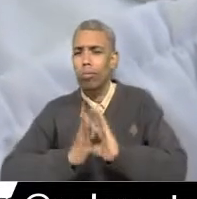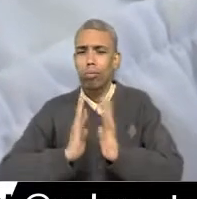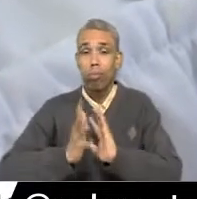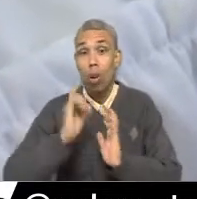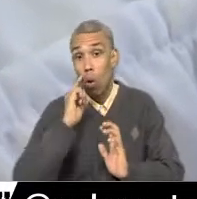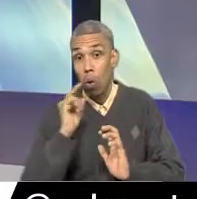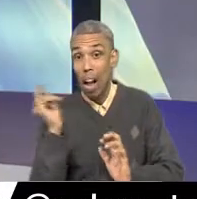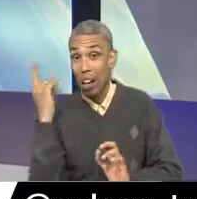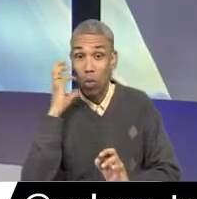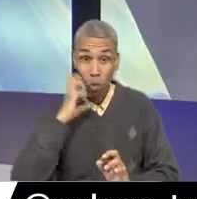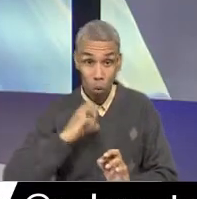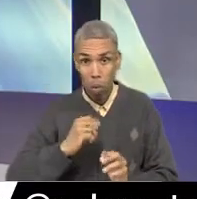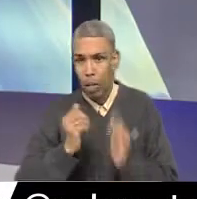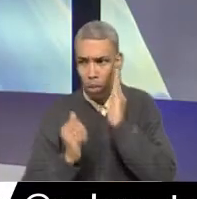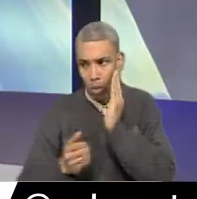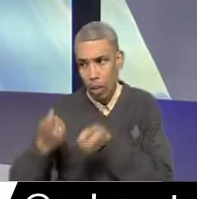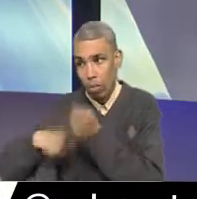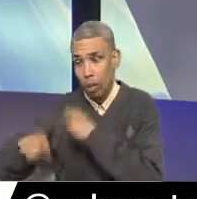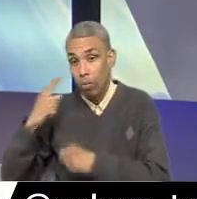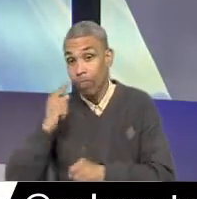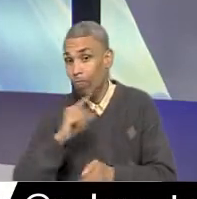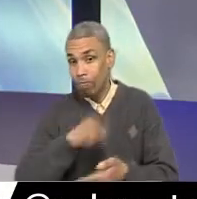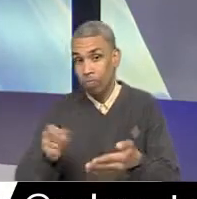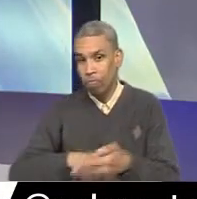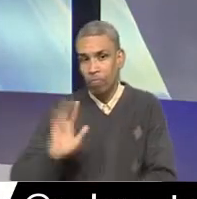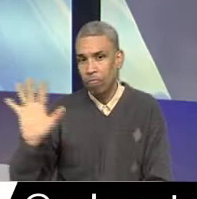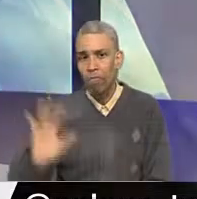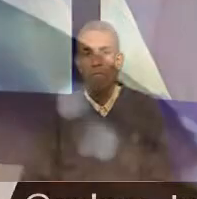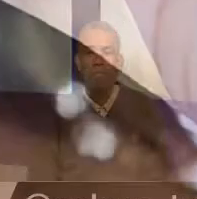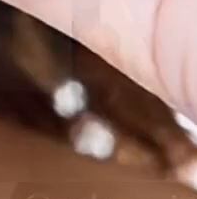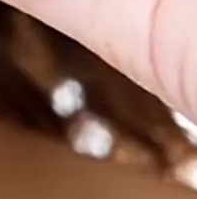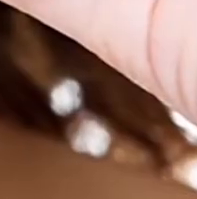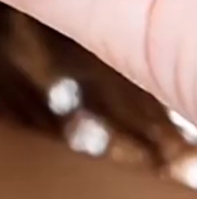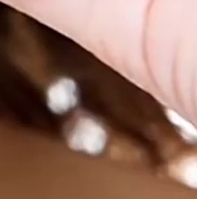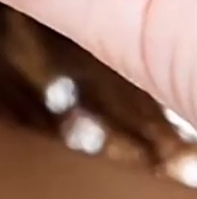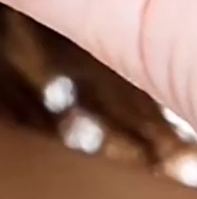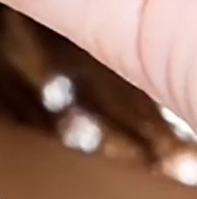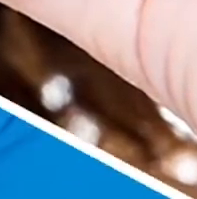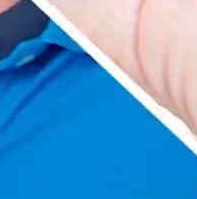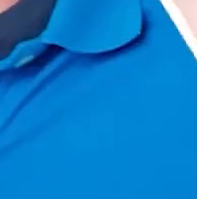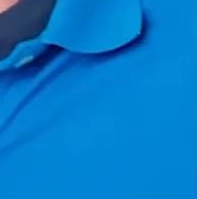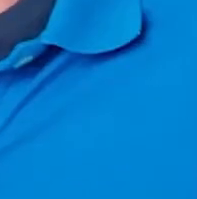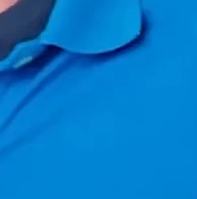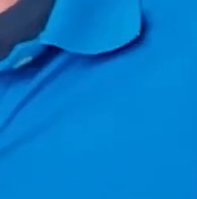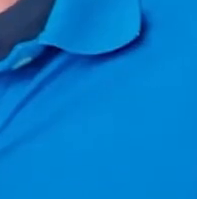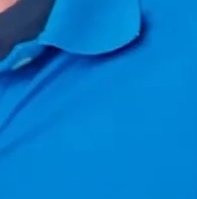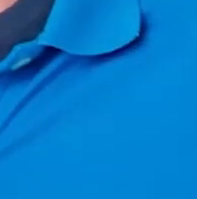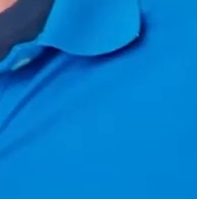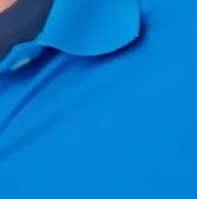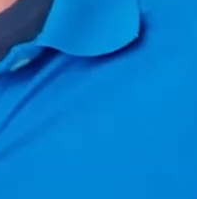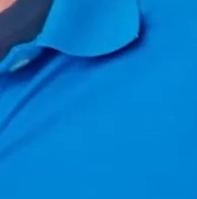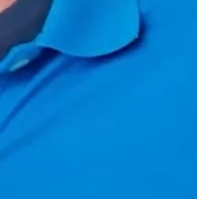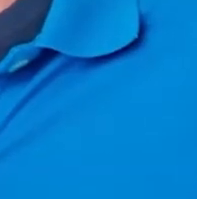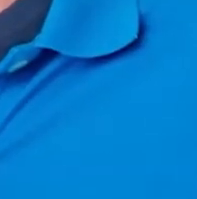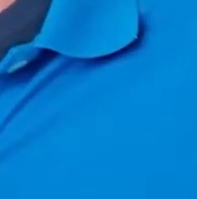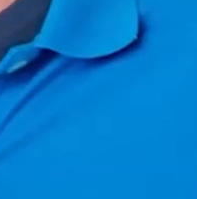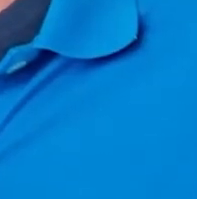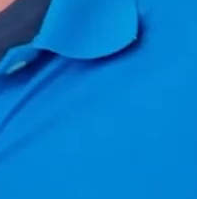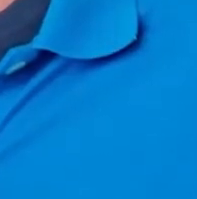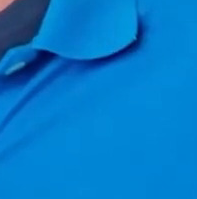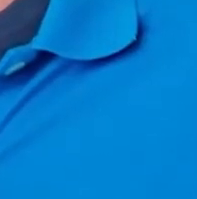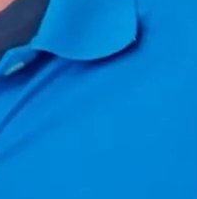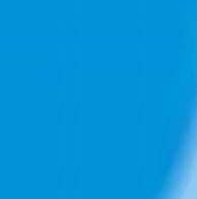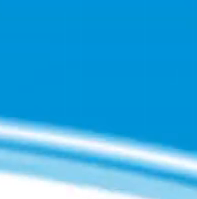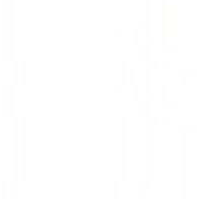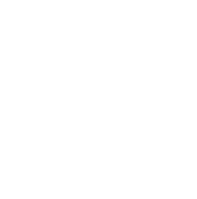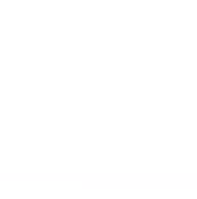robados. Chrome dispone de todos los sistemas modernos y la última tecnología para adaptarse a sus gustos y